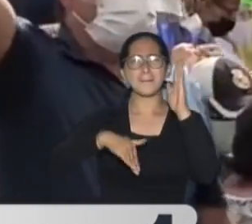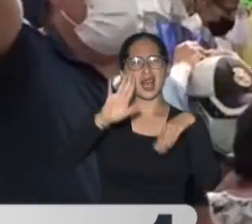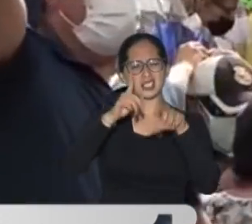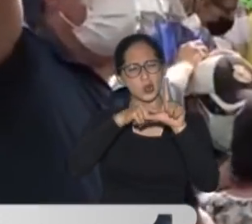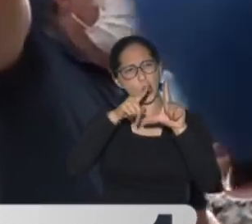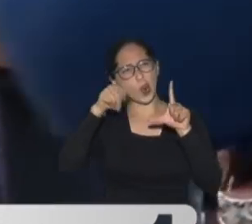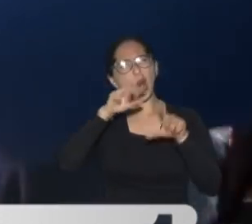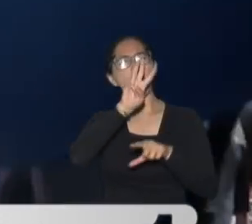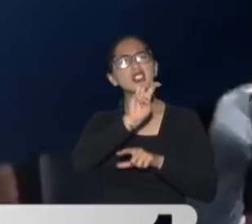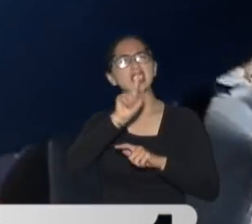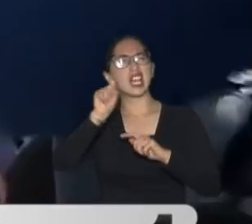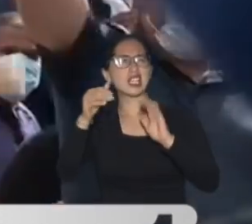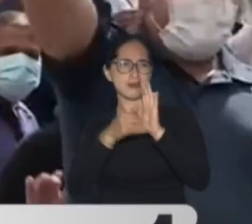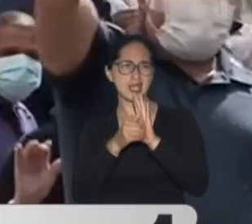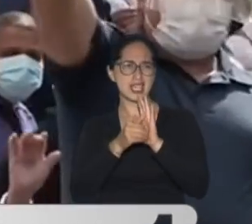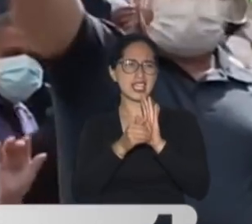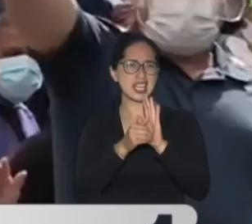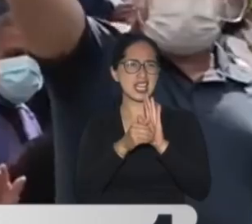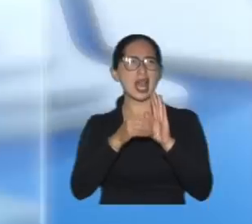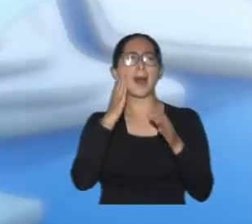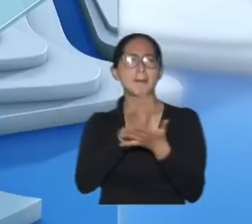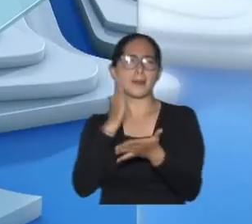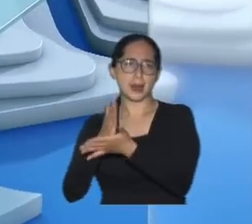casos y los 700 decesos.